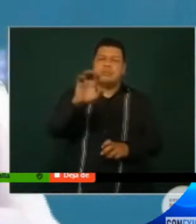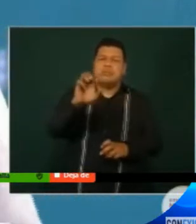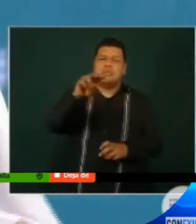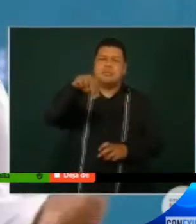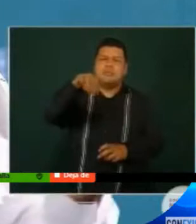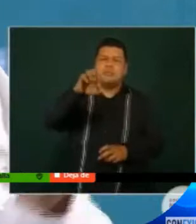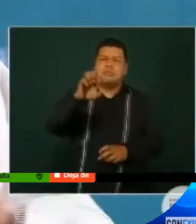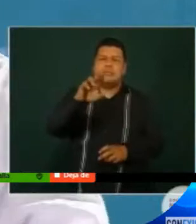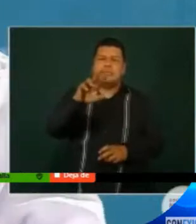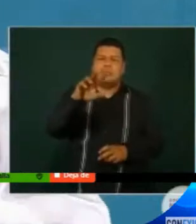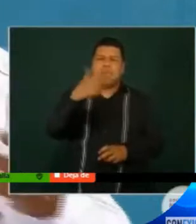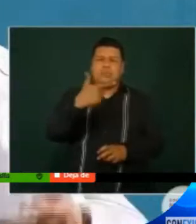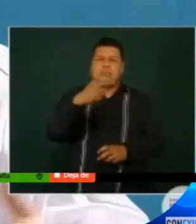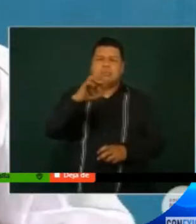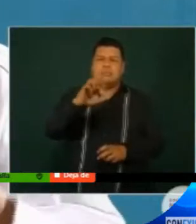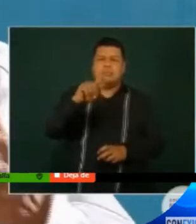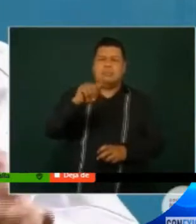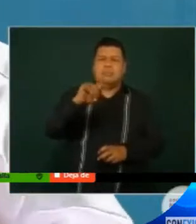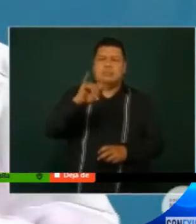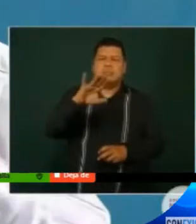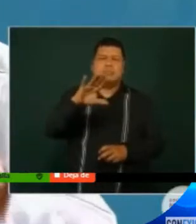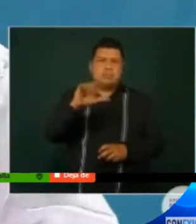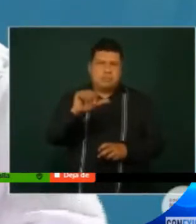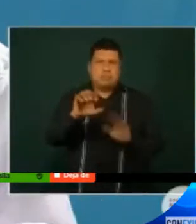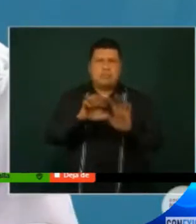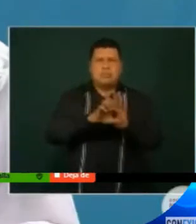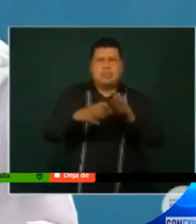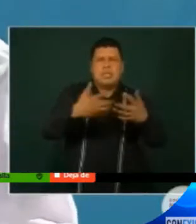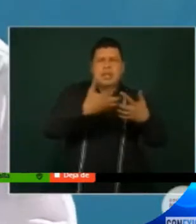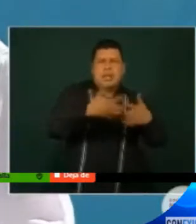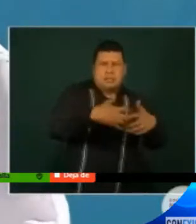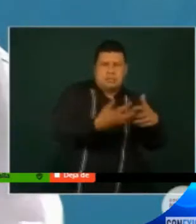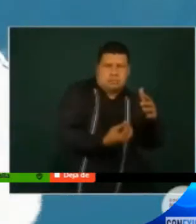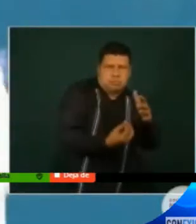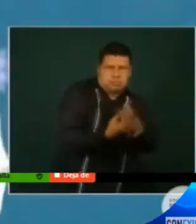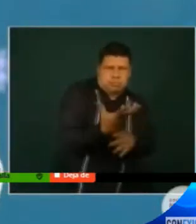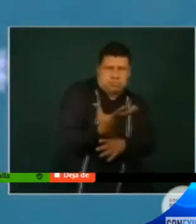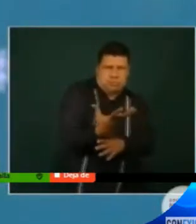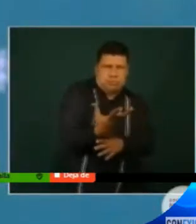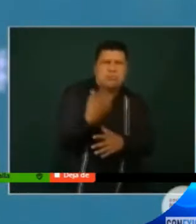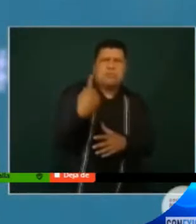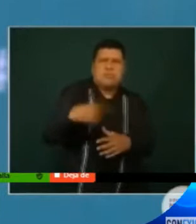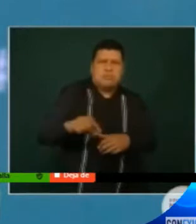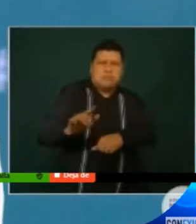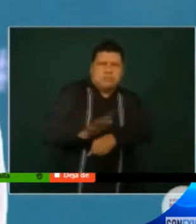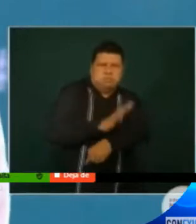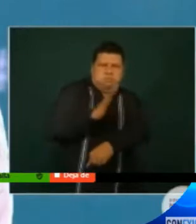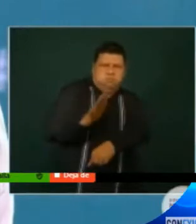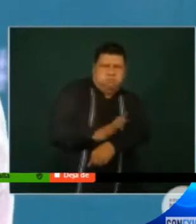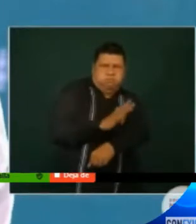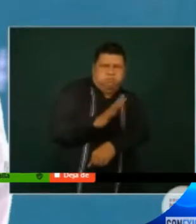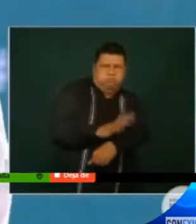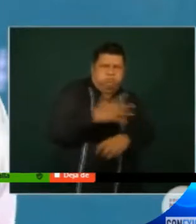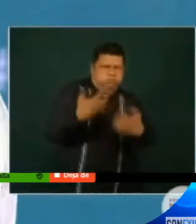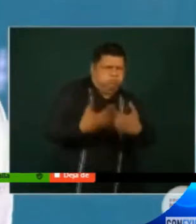si constituían una empresa para producir energía y